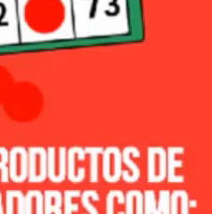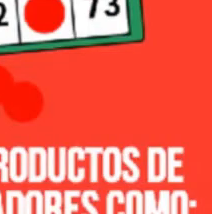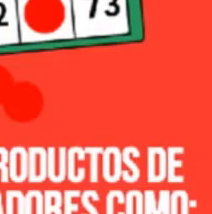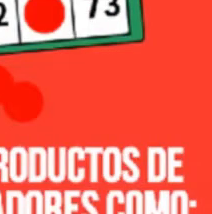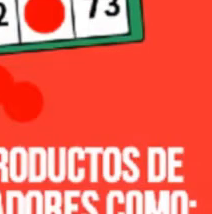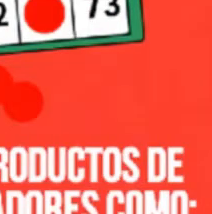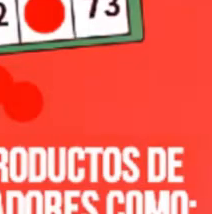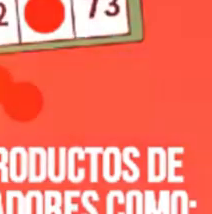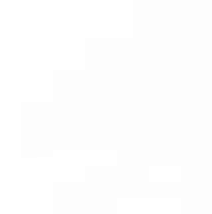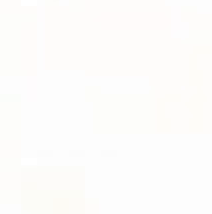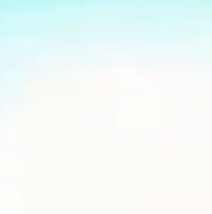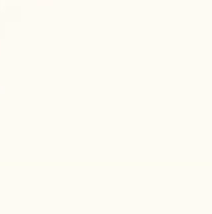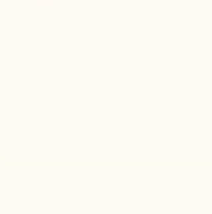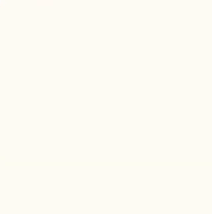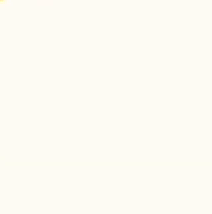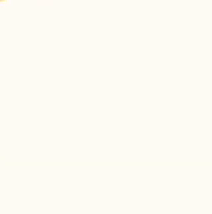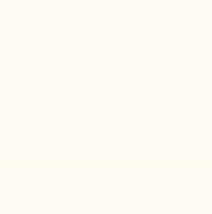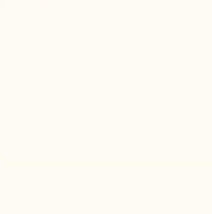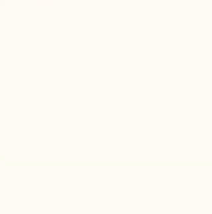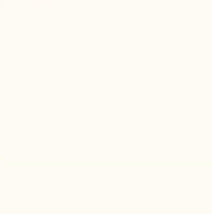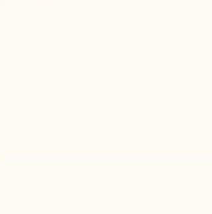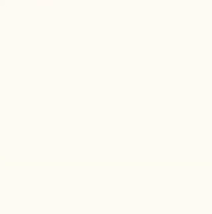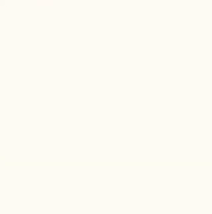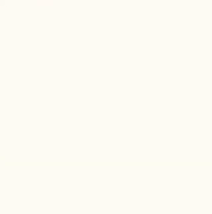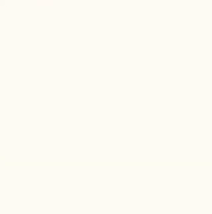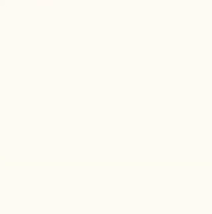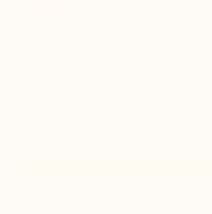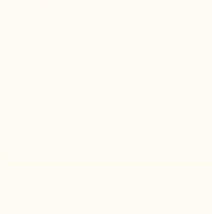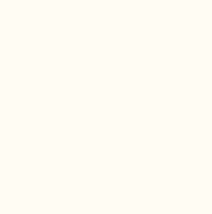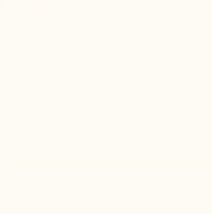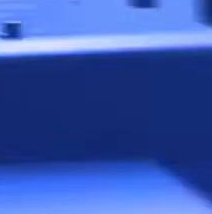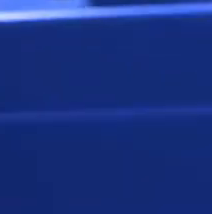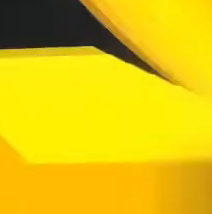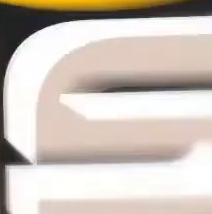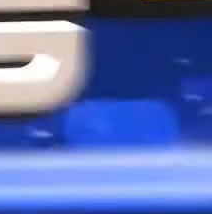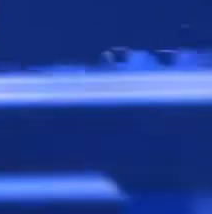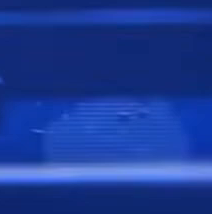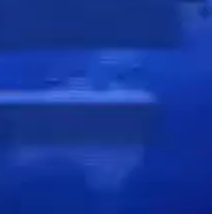2 cartones para el Gran Bingo Millonario este 16 de septiembre en el Hotel Bachué.